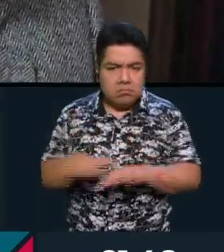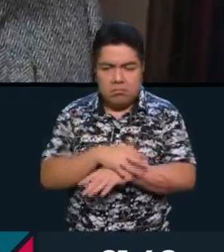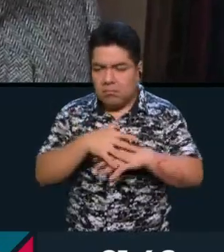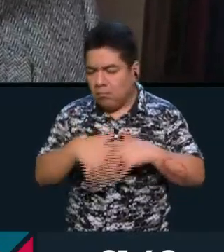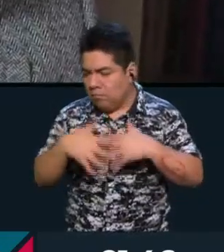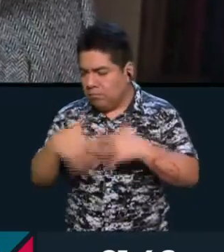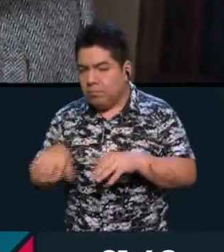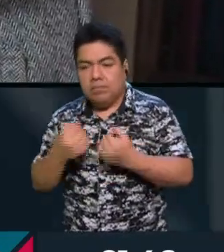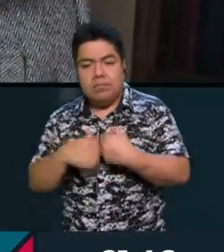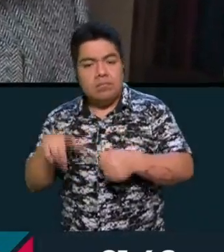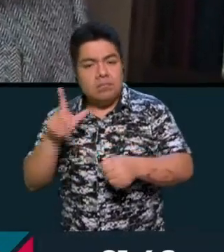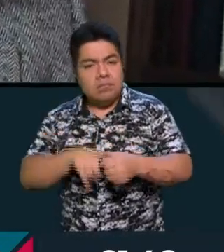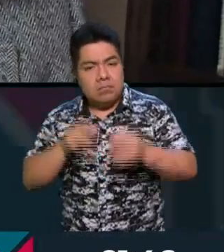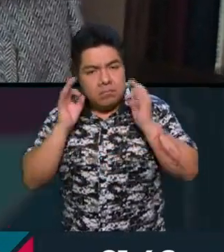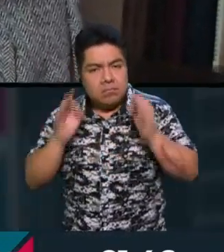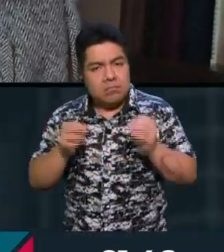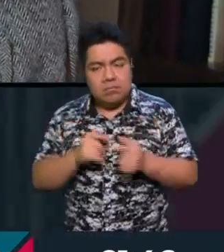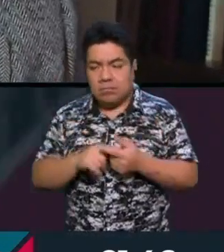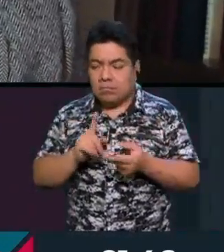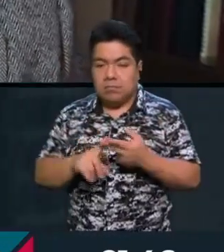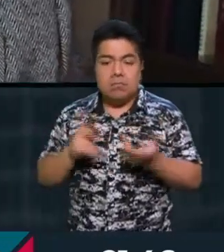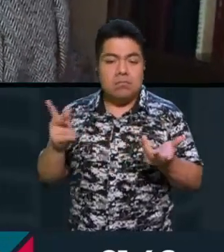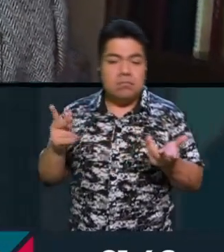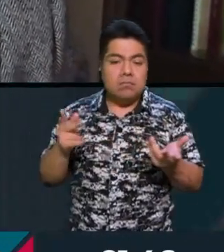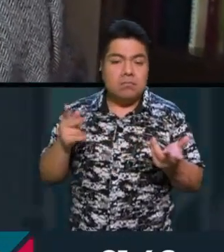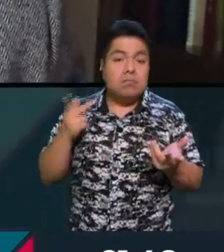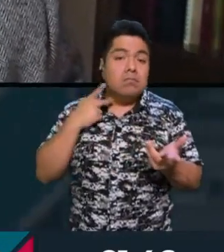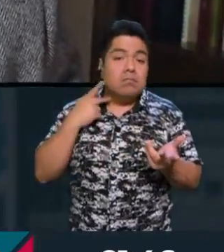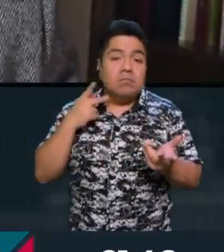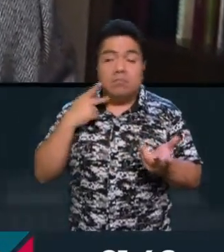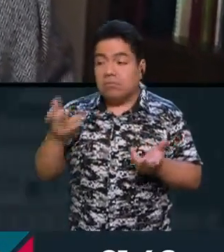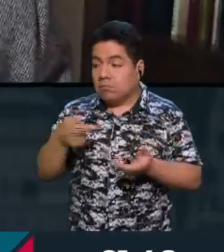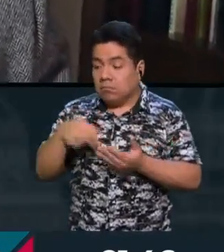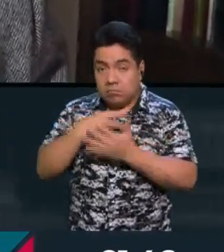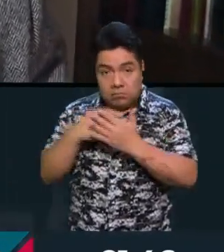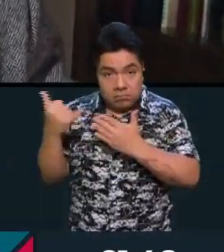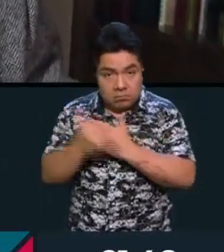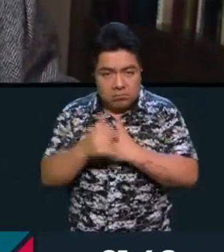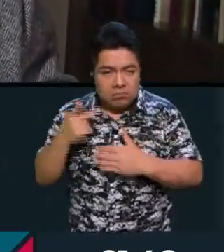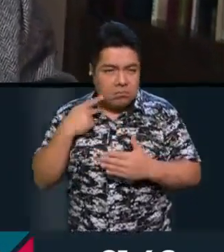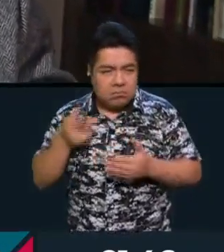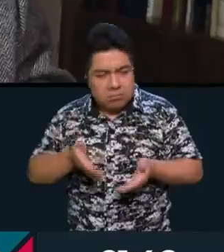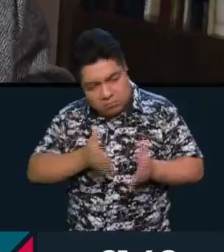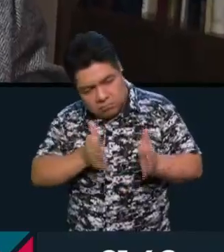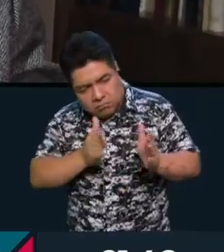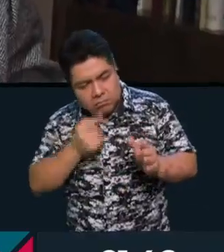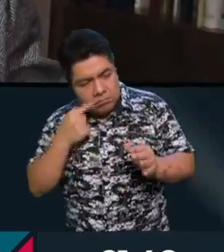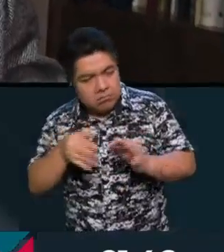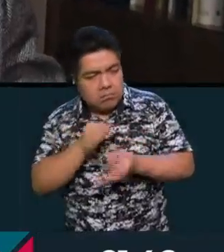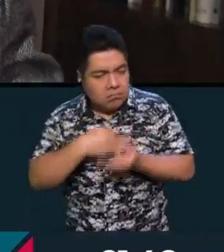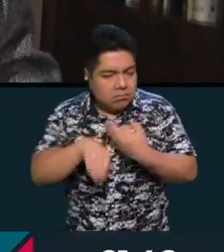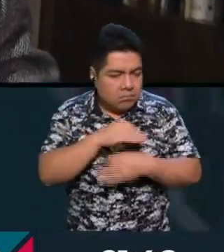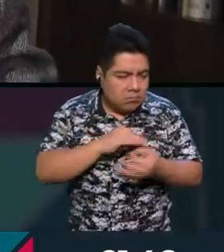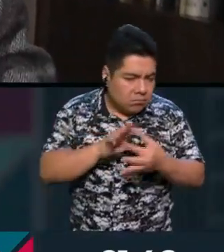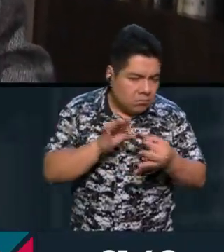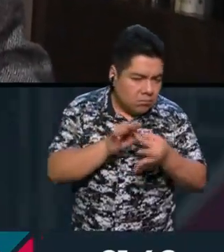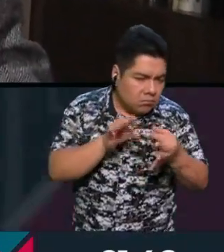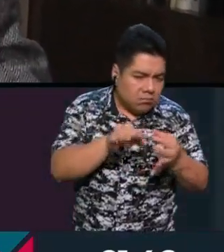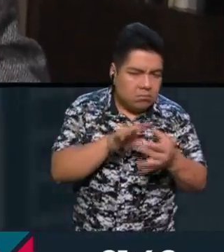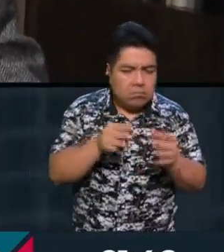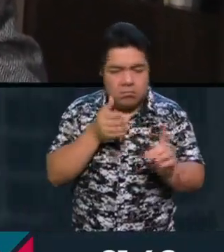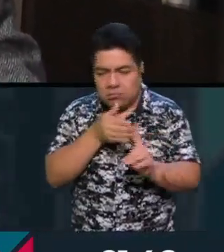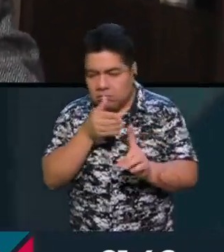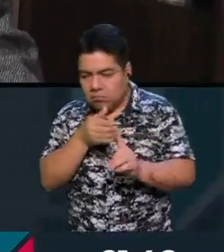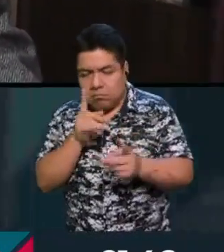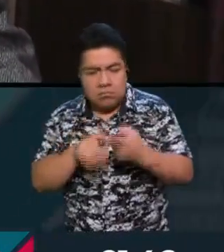movimiento social. Un proyecto político que de alguna manera canaliza todas las acciones, las